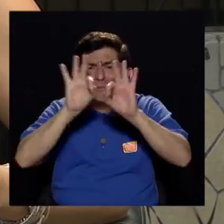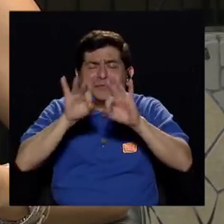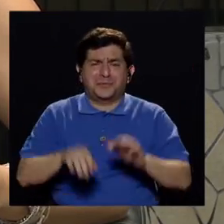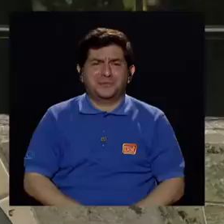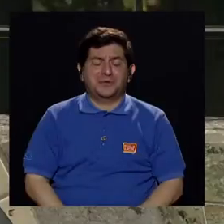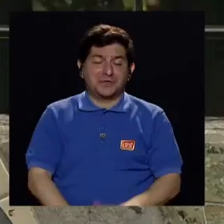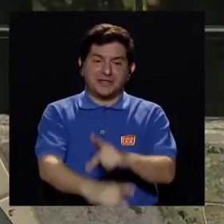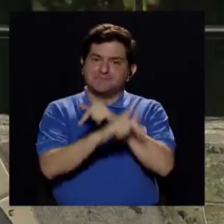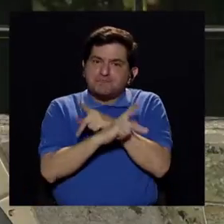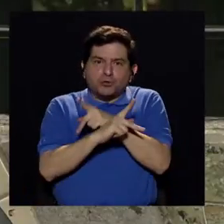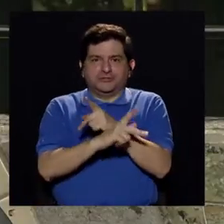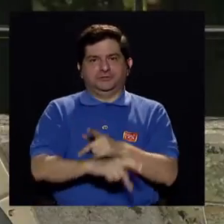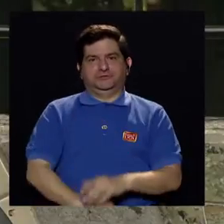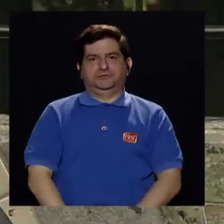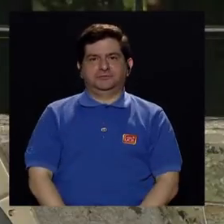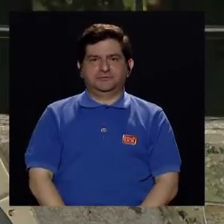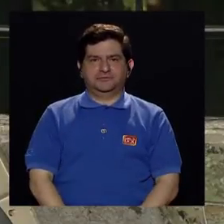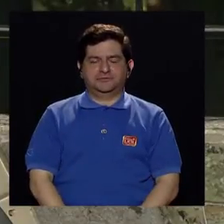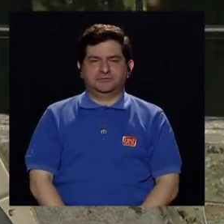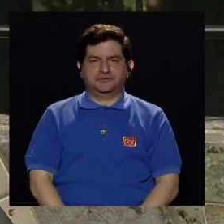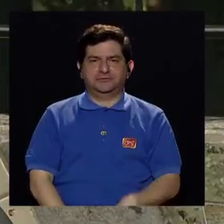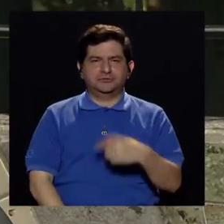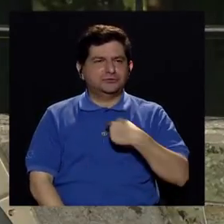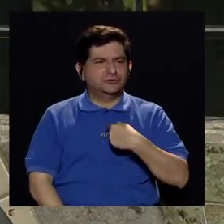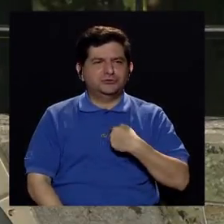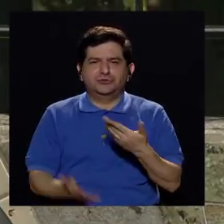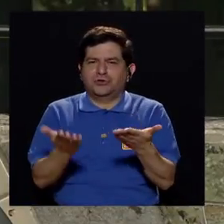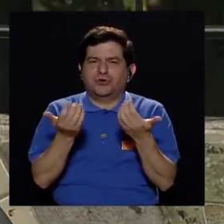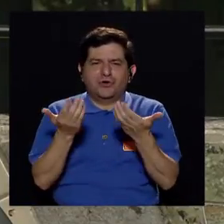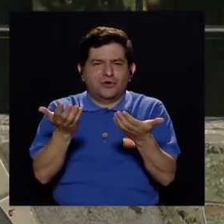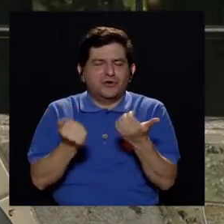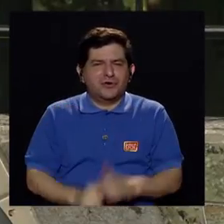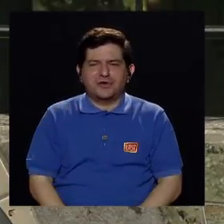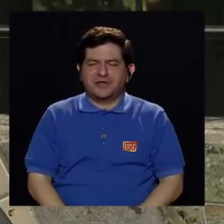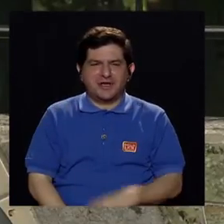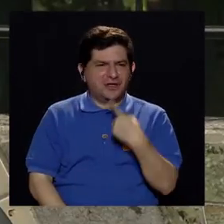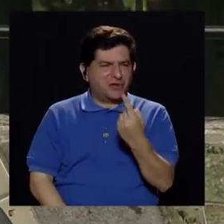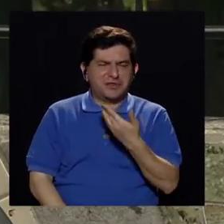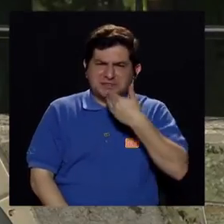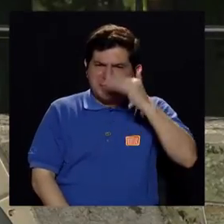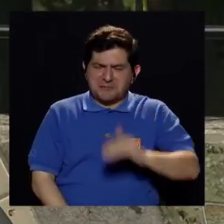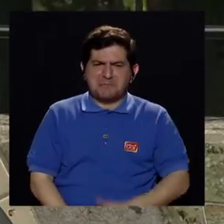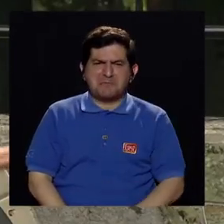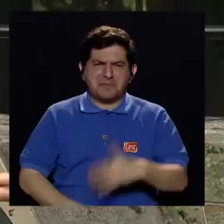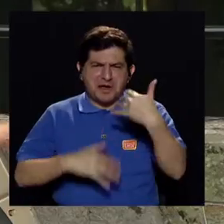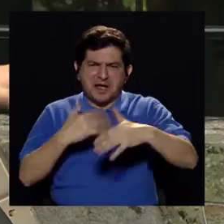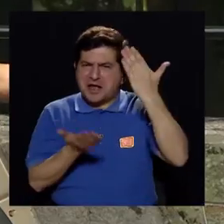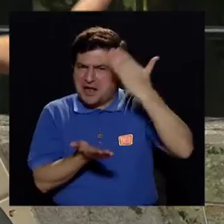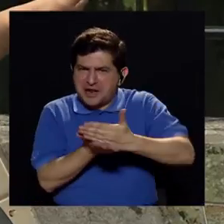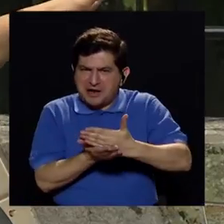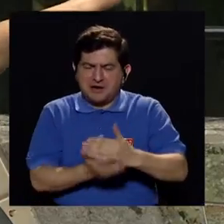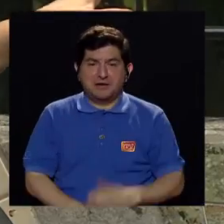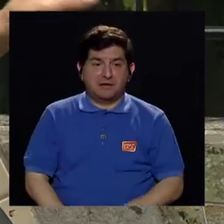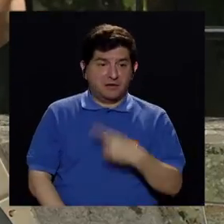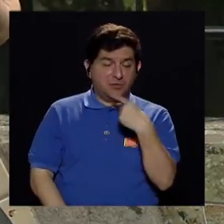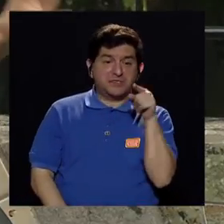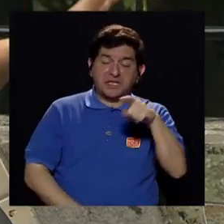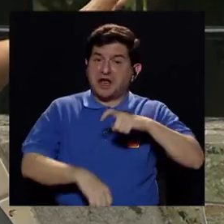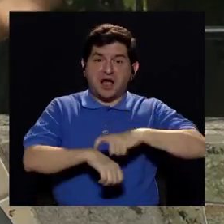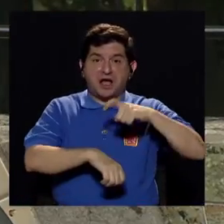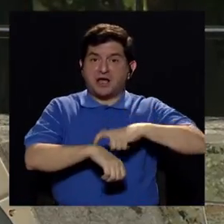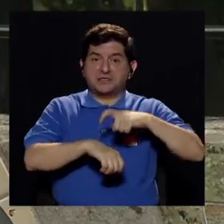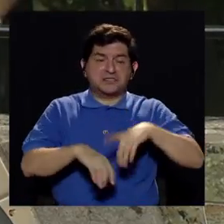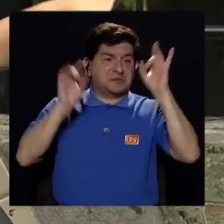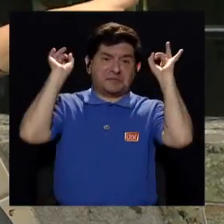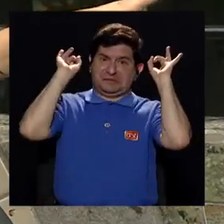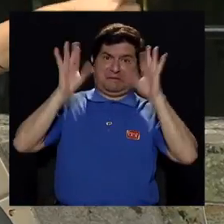la protección. Aquí no quiero satanizar lo que es la menopausia, porque parece que estamos hablando de, mira, la menopausia es una etapa